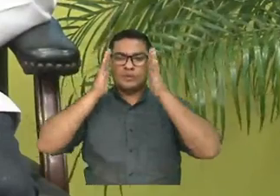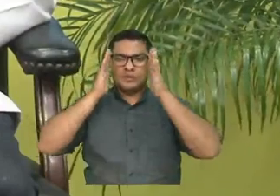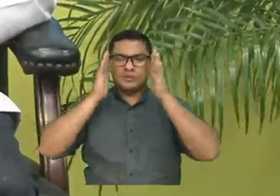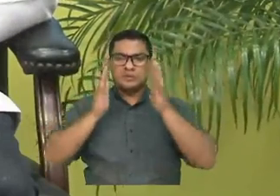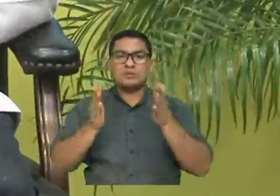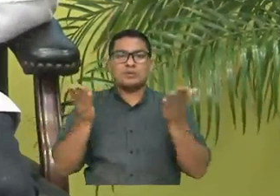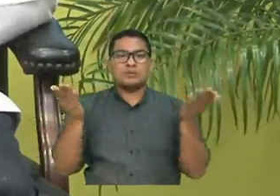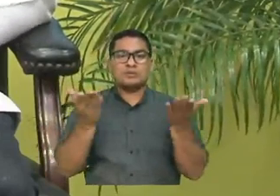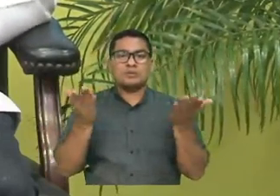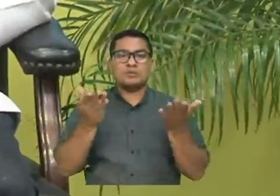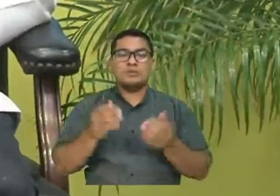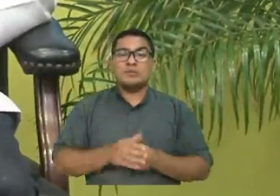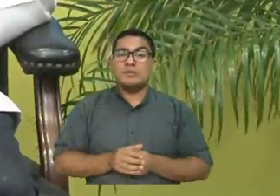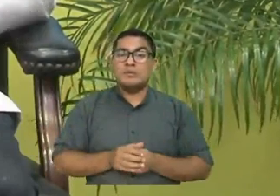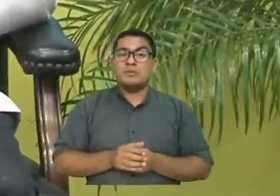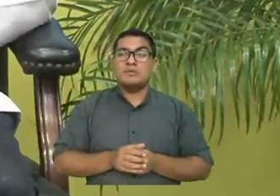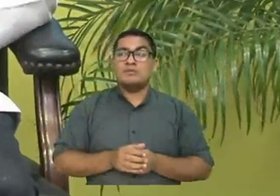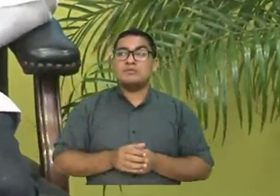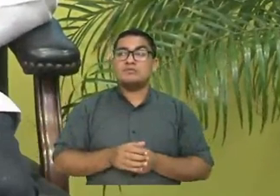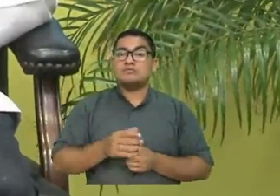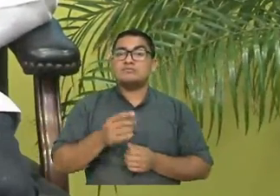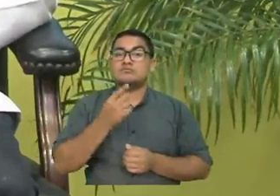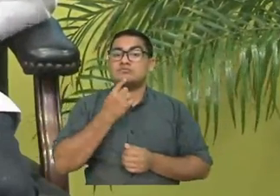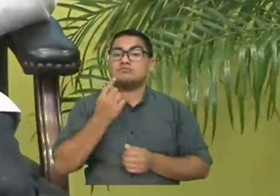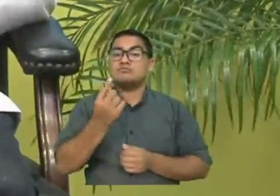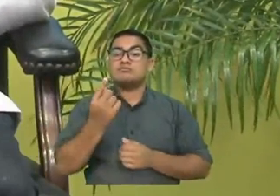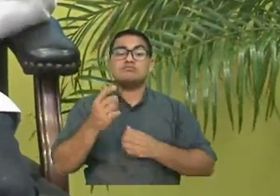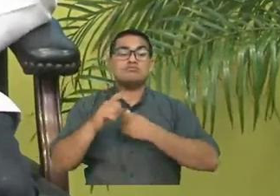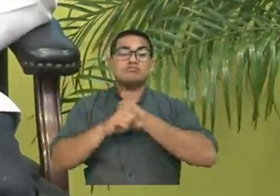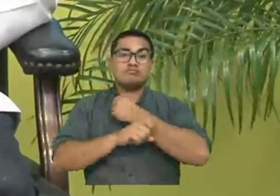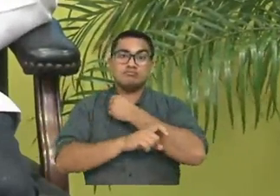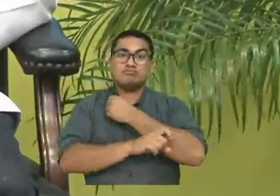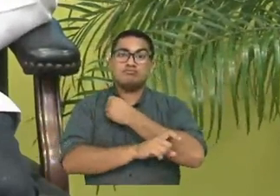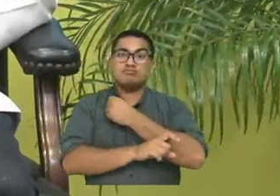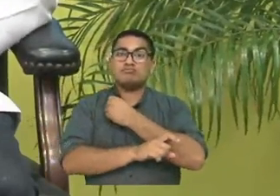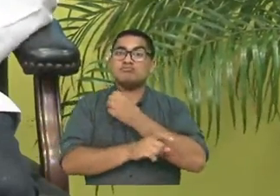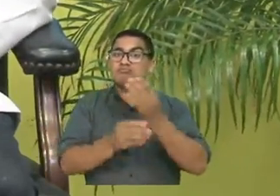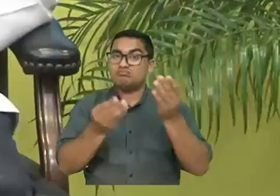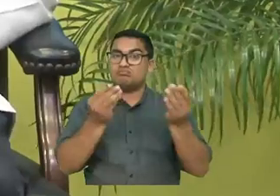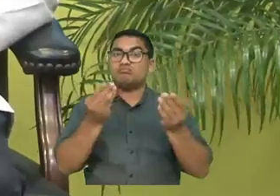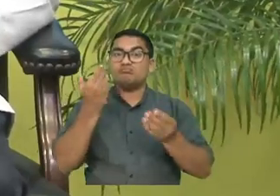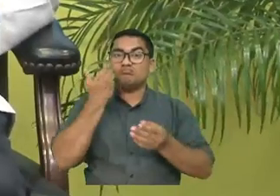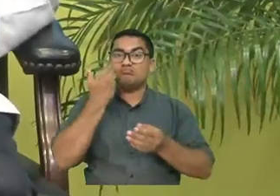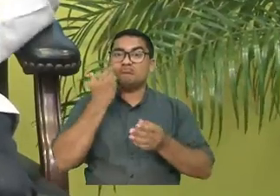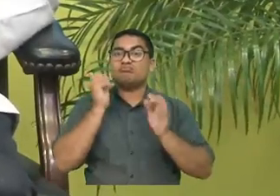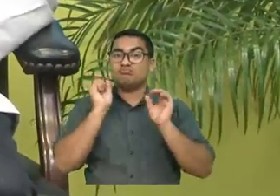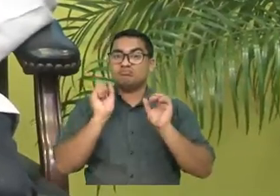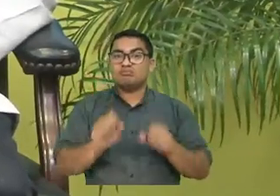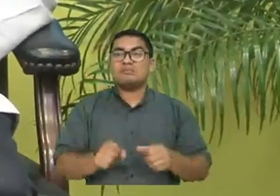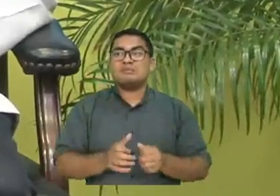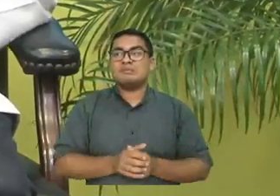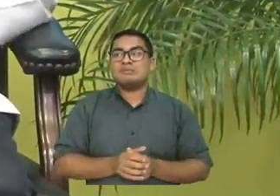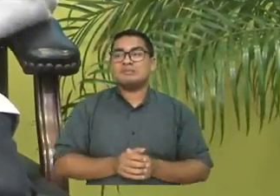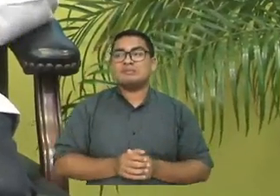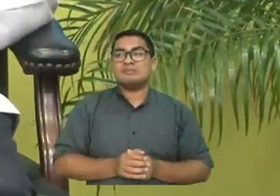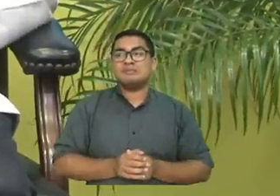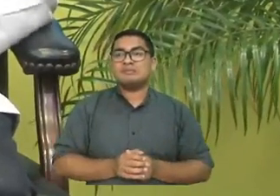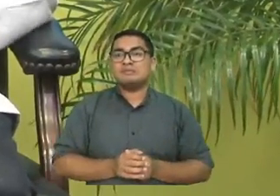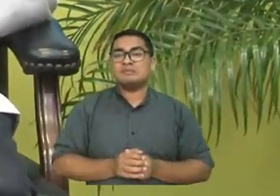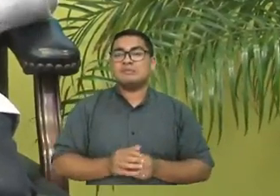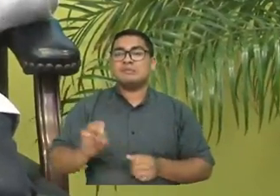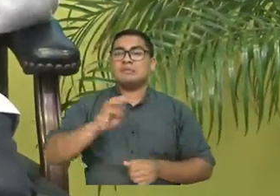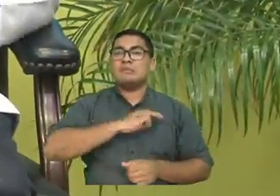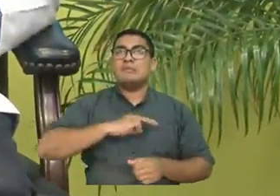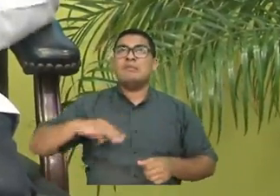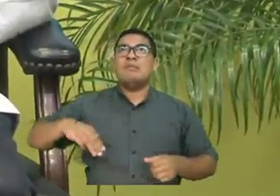epidemiológica. Porque el principal vector es el que mencionamos, el roedor. Claro. Por eso, entonces, desde ese momento, ahora nuestro Ministerio de